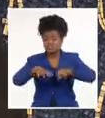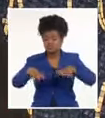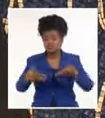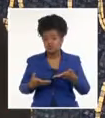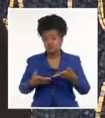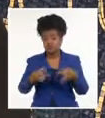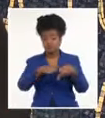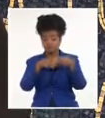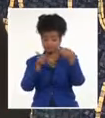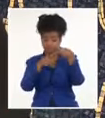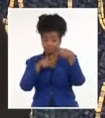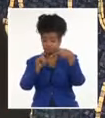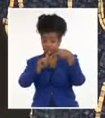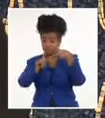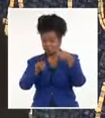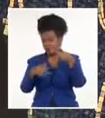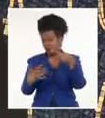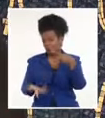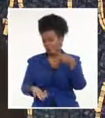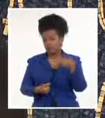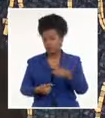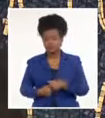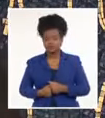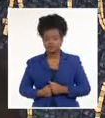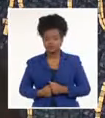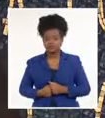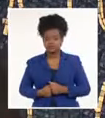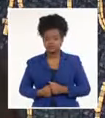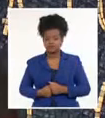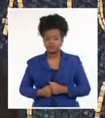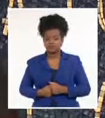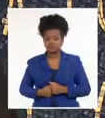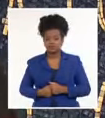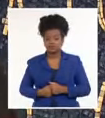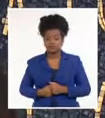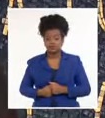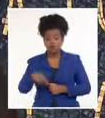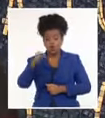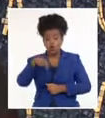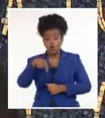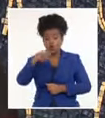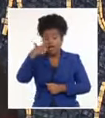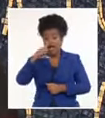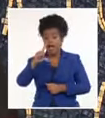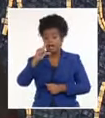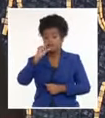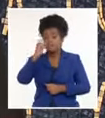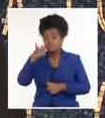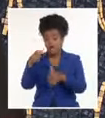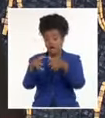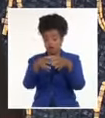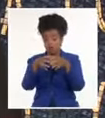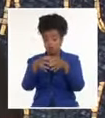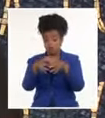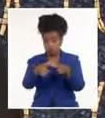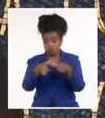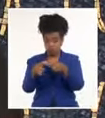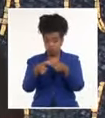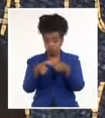es, ¿en qué situación, en qué contexto está el ALBA hoy, según su valoración? O sea, después